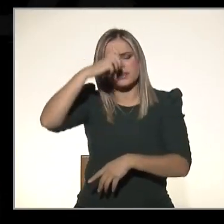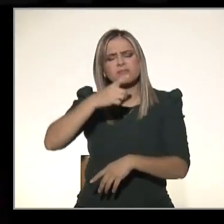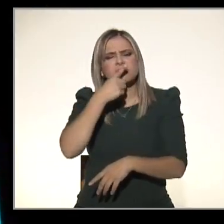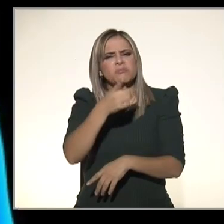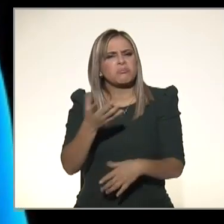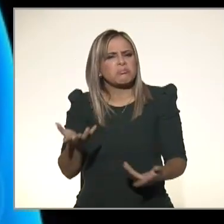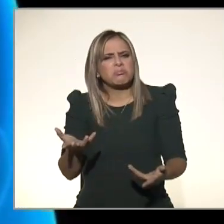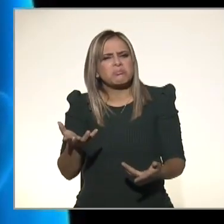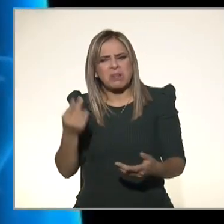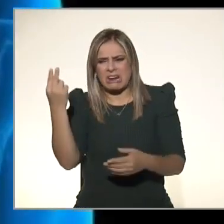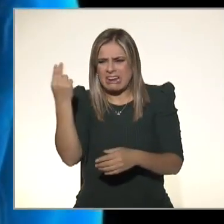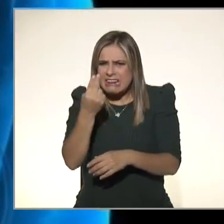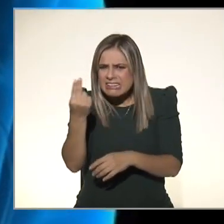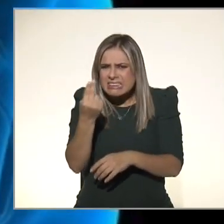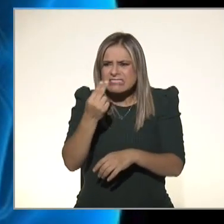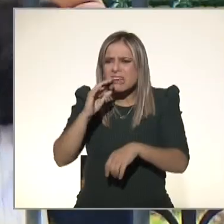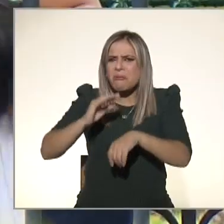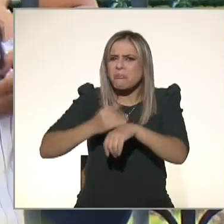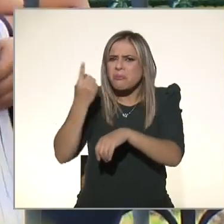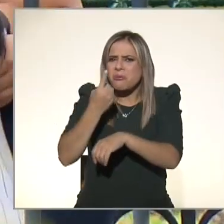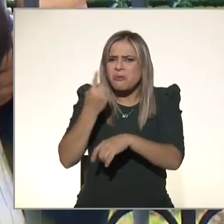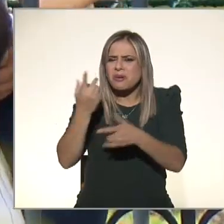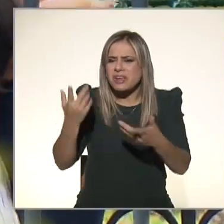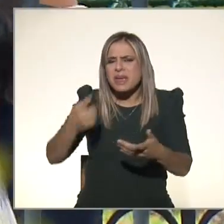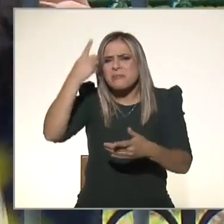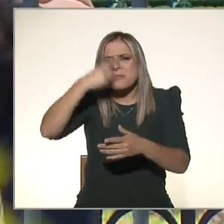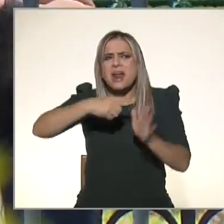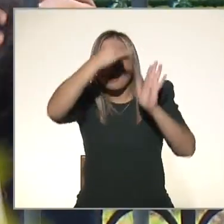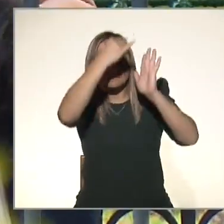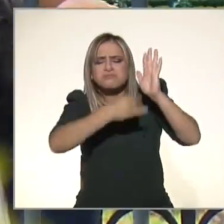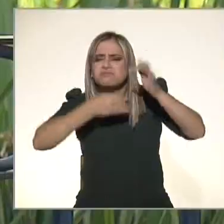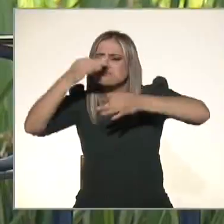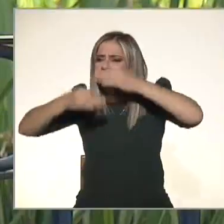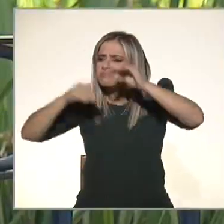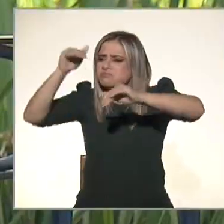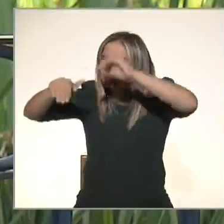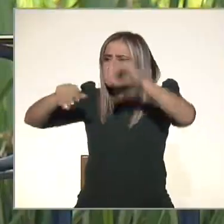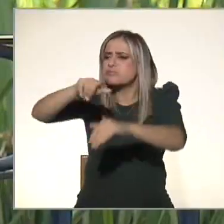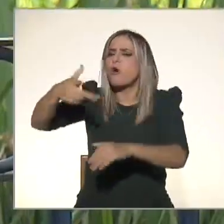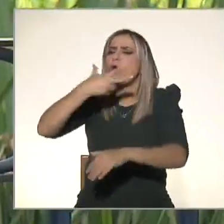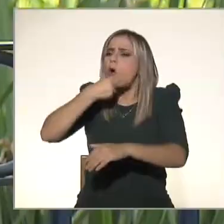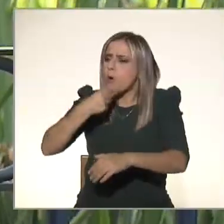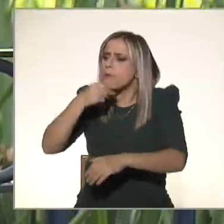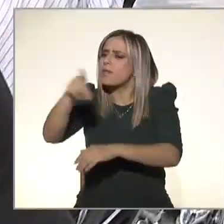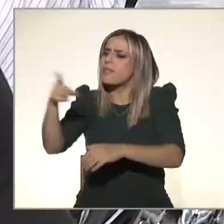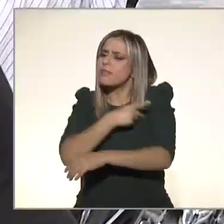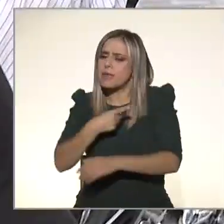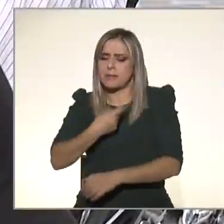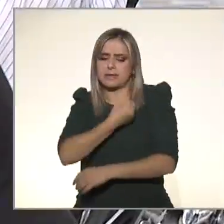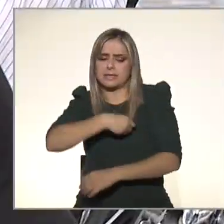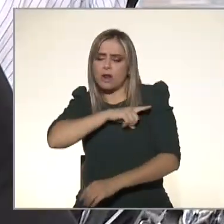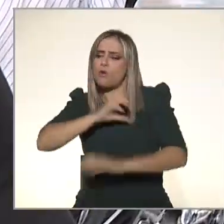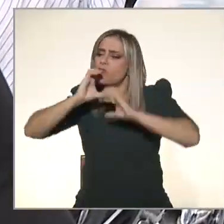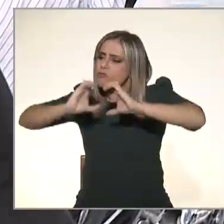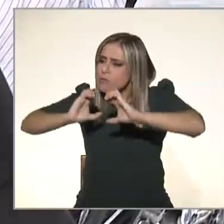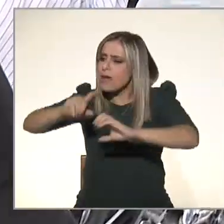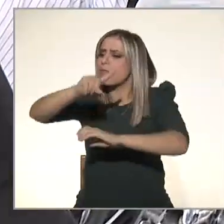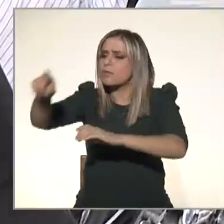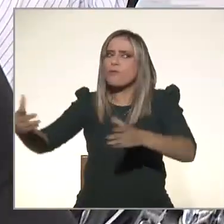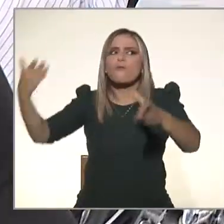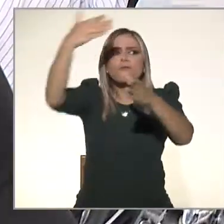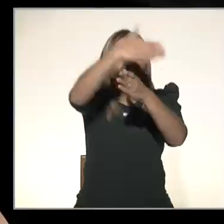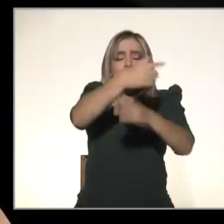es necesario seguir trabajando en campañas sobre la salud masculina con el fin de que los varones reciban